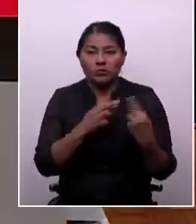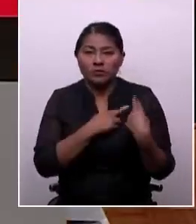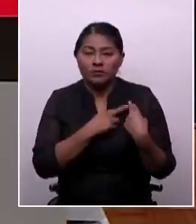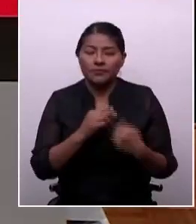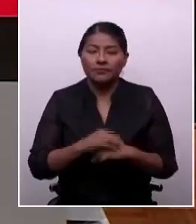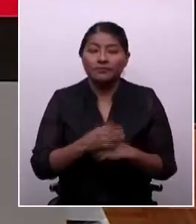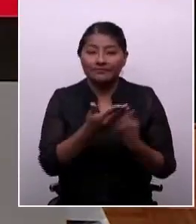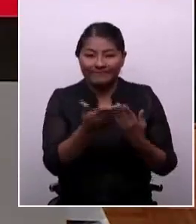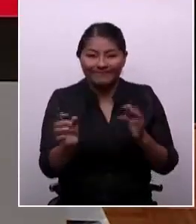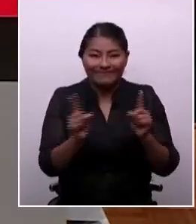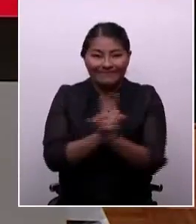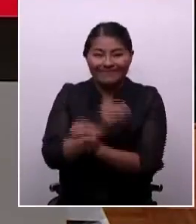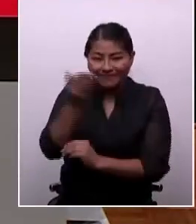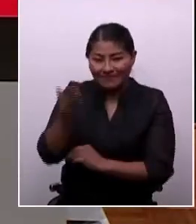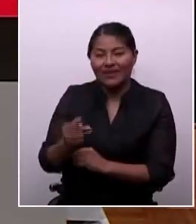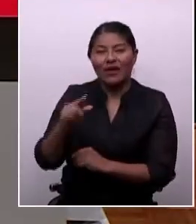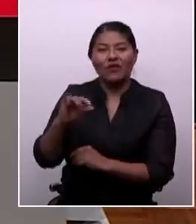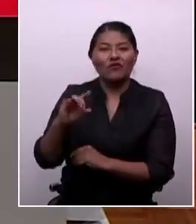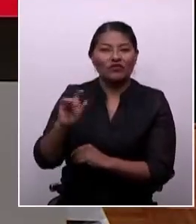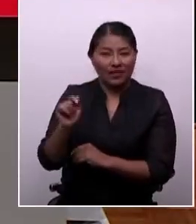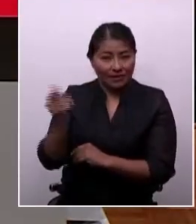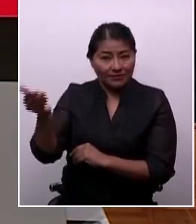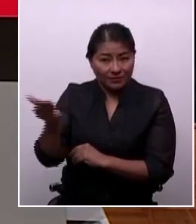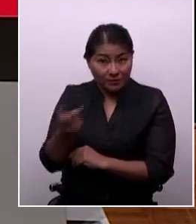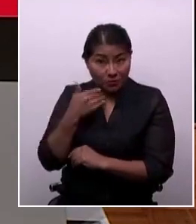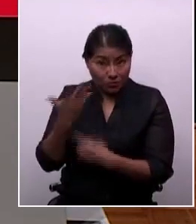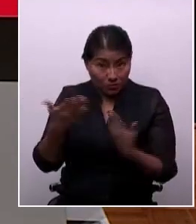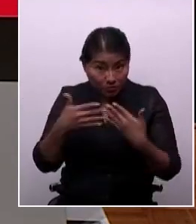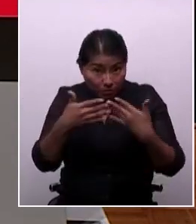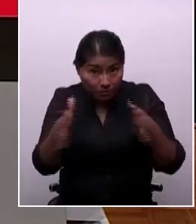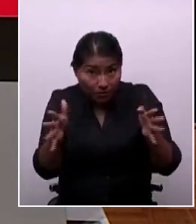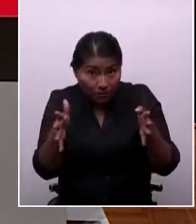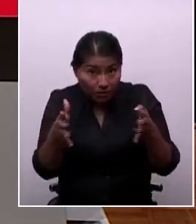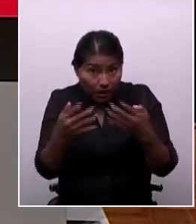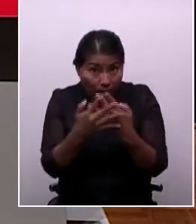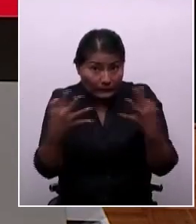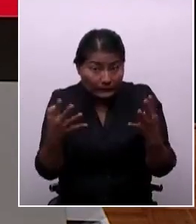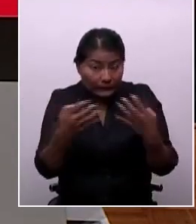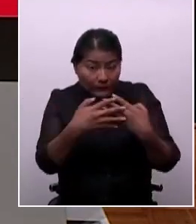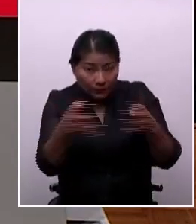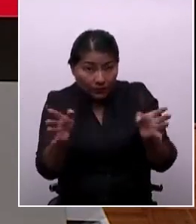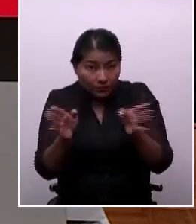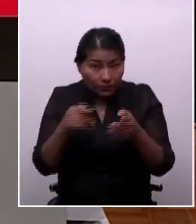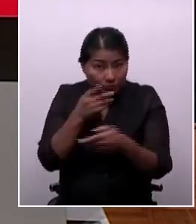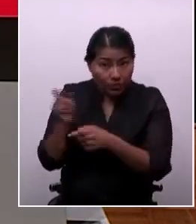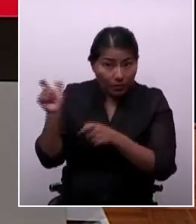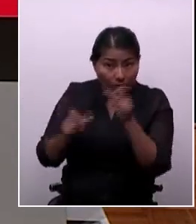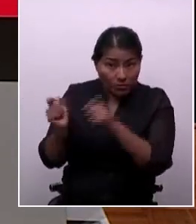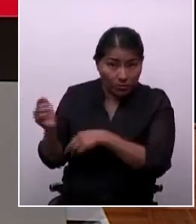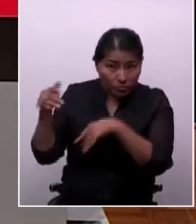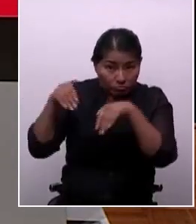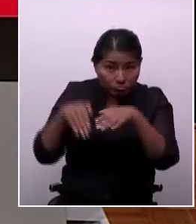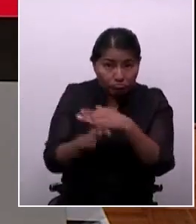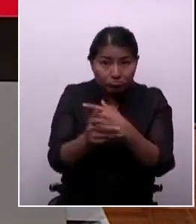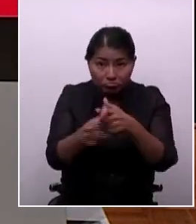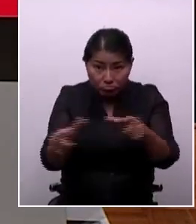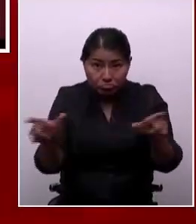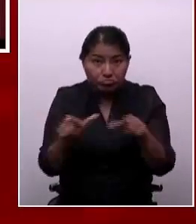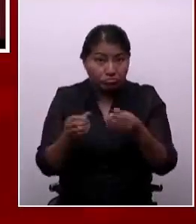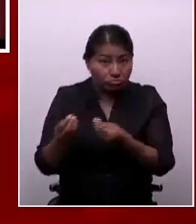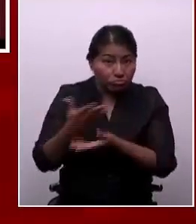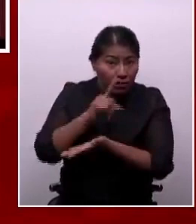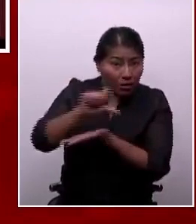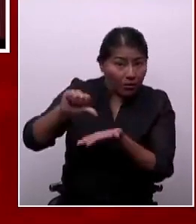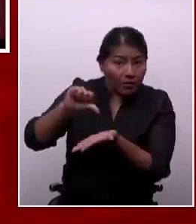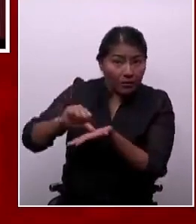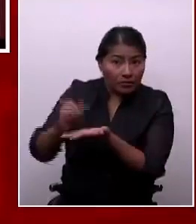abrir a usted las puertas para que puedan entrar o las rejas para que pueda entrar los ciudadanos a las plazas que son de todos en